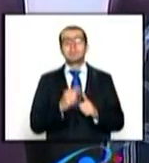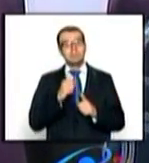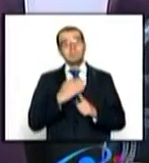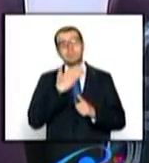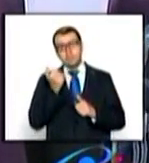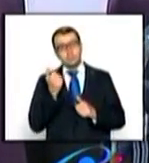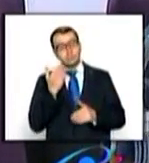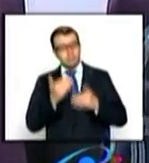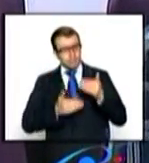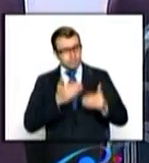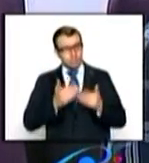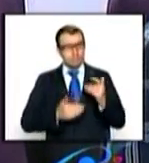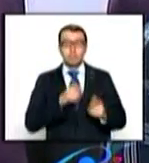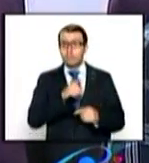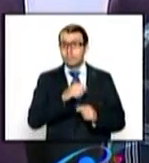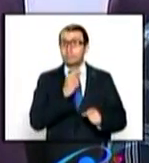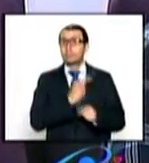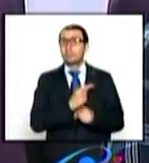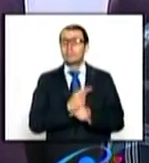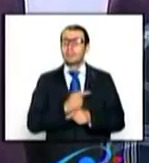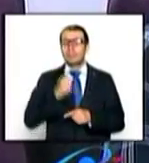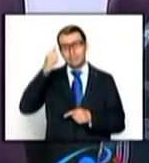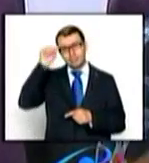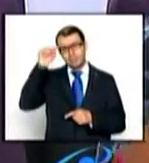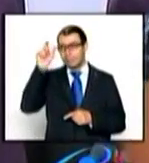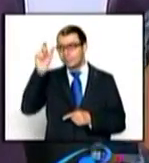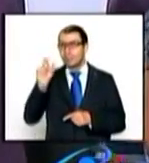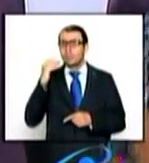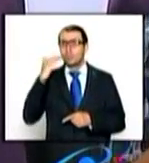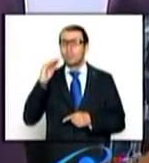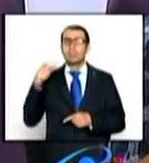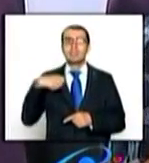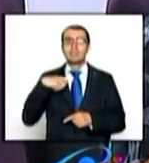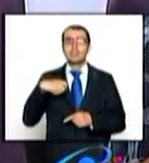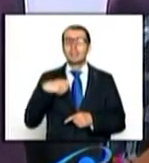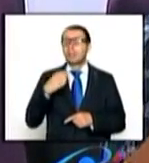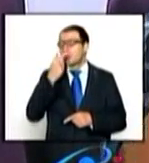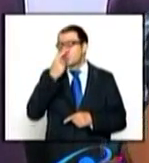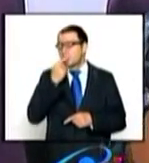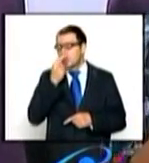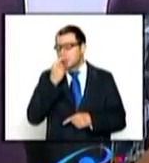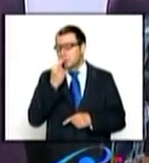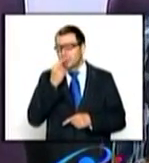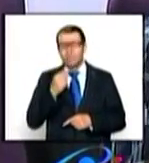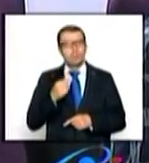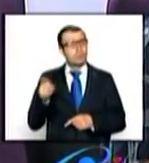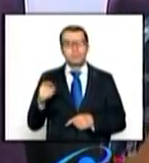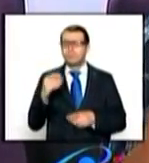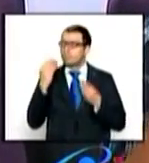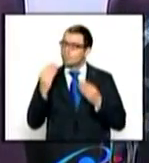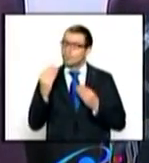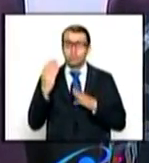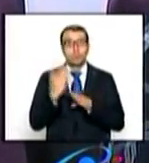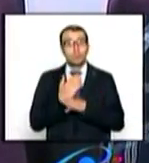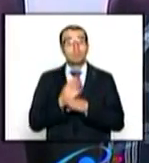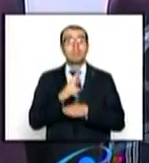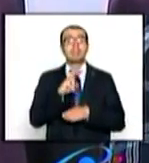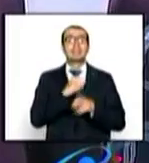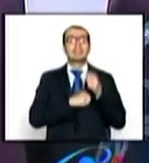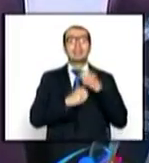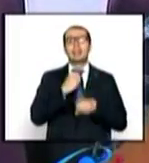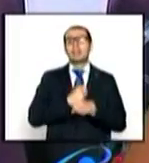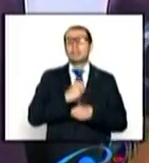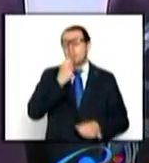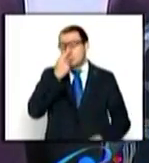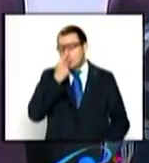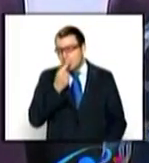controlar. Precisamente ahorita recuerdo una paciente que tenía un cuadro de sinusitis, doctor Rojas, y de rinitis severa hace 7 años,